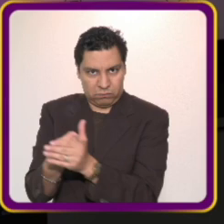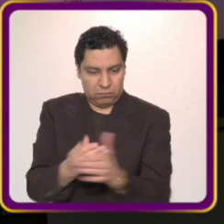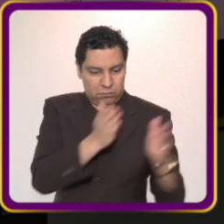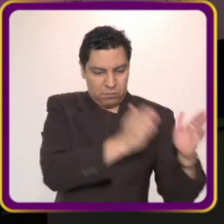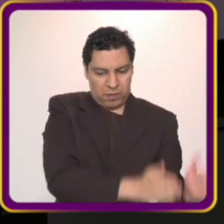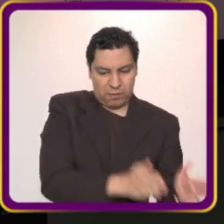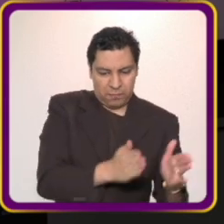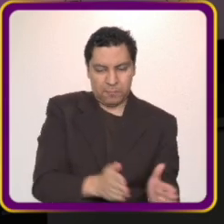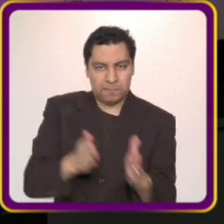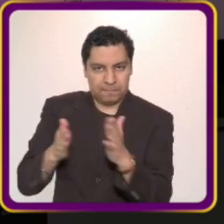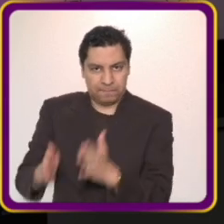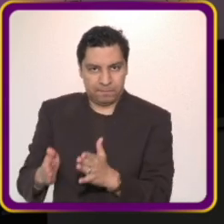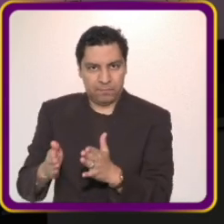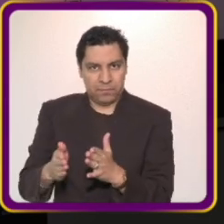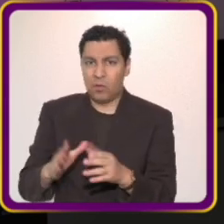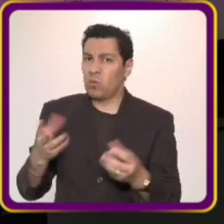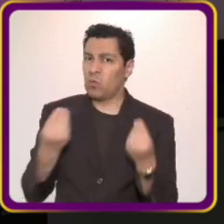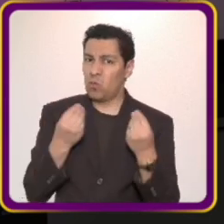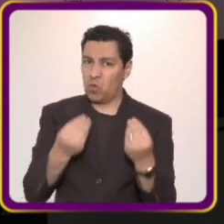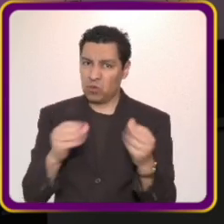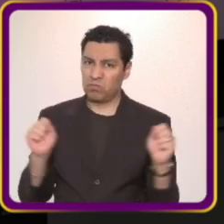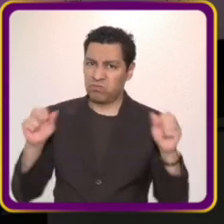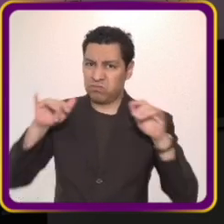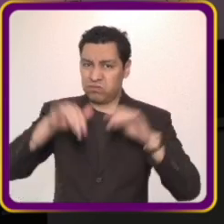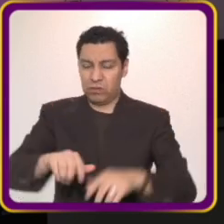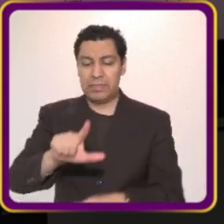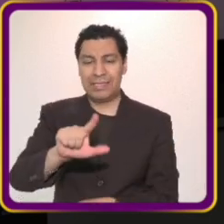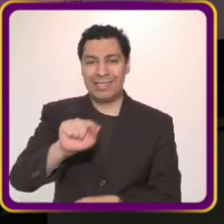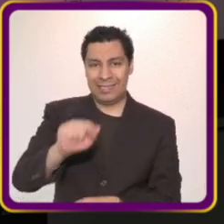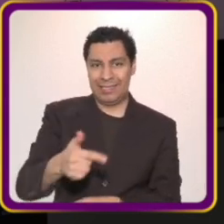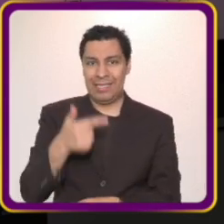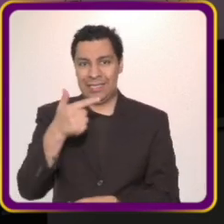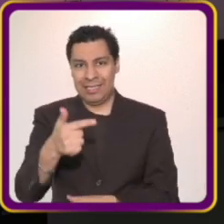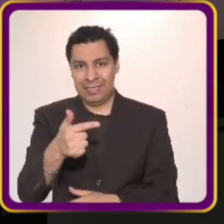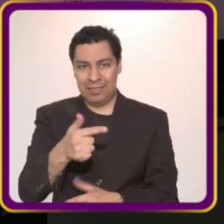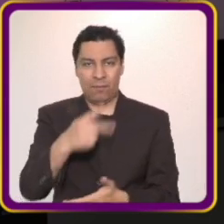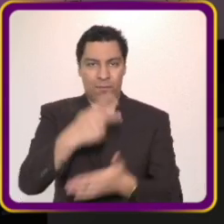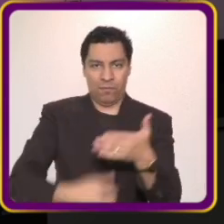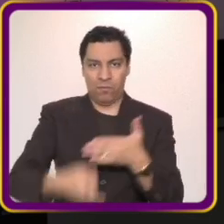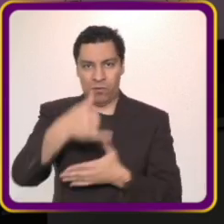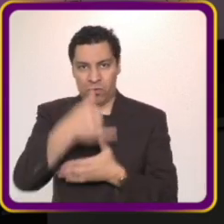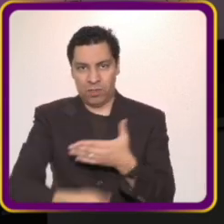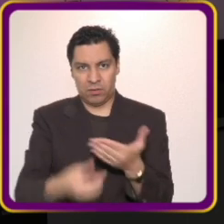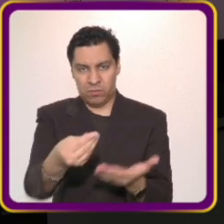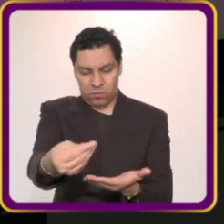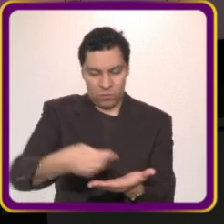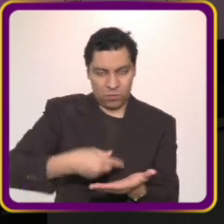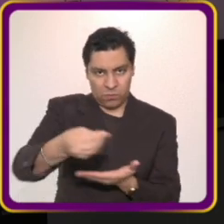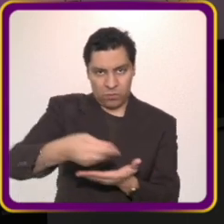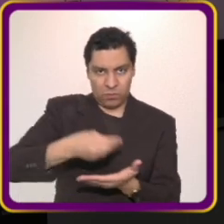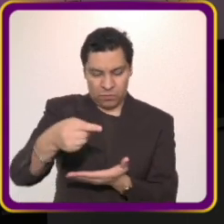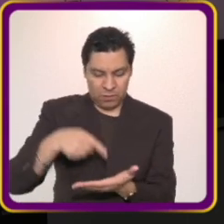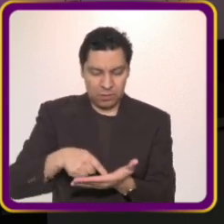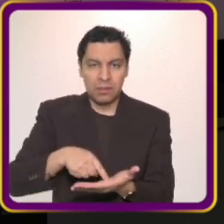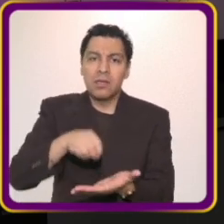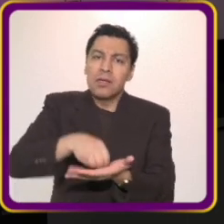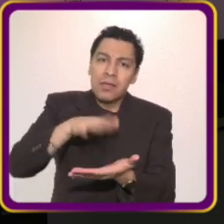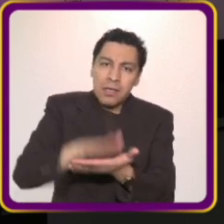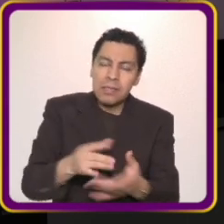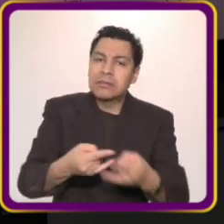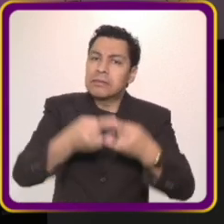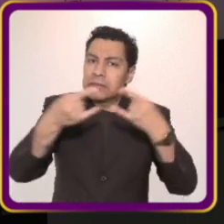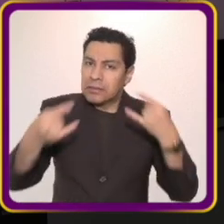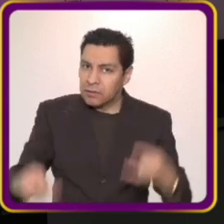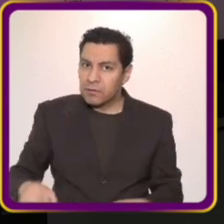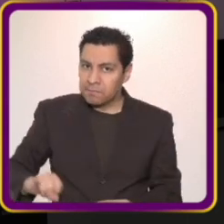como siempre. Existieron 77 trabajos que se registraron, todos con una historia